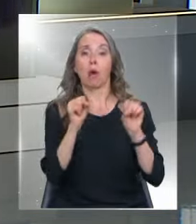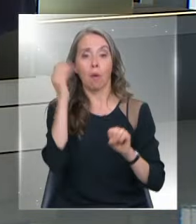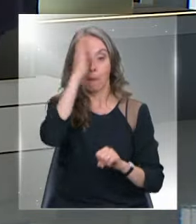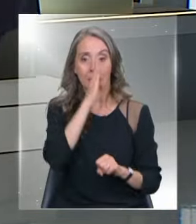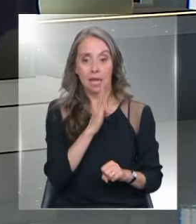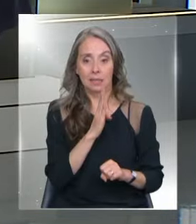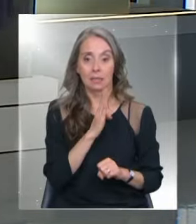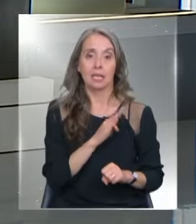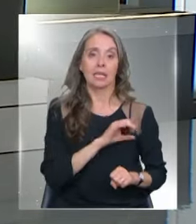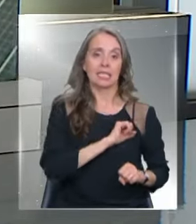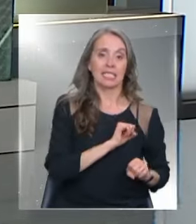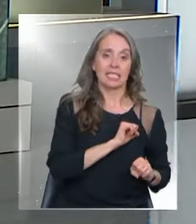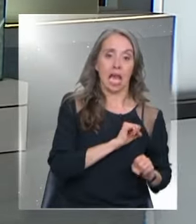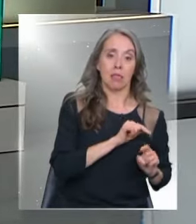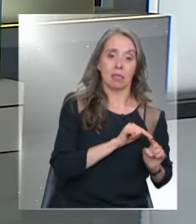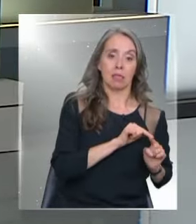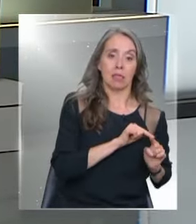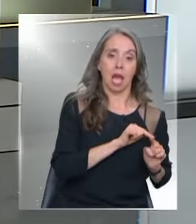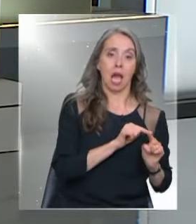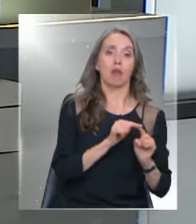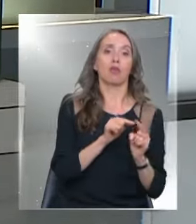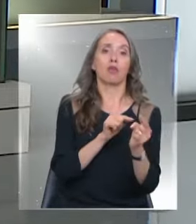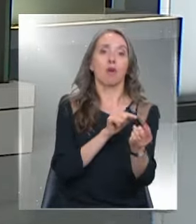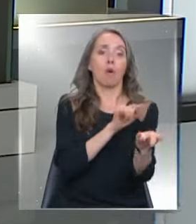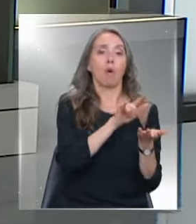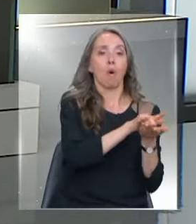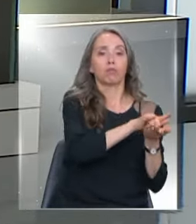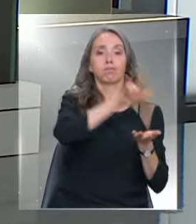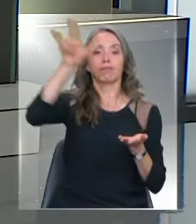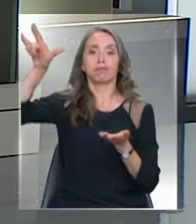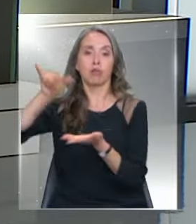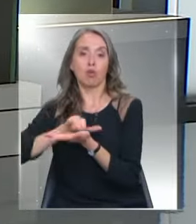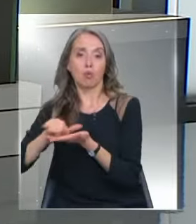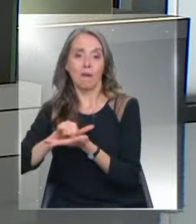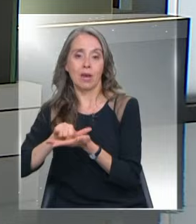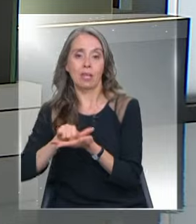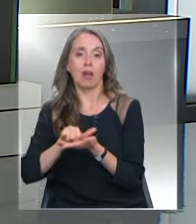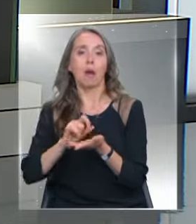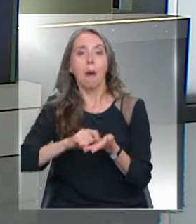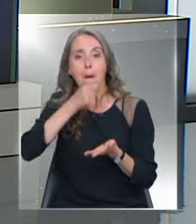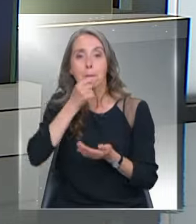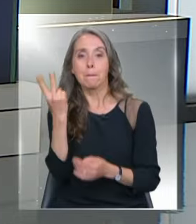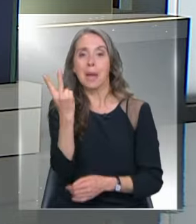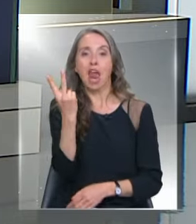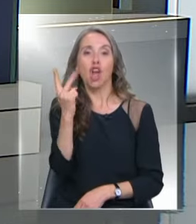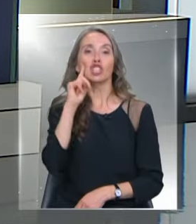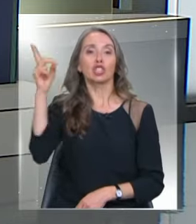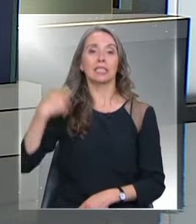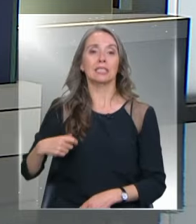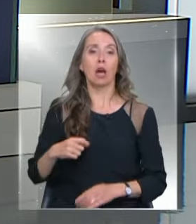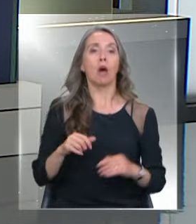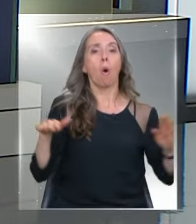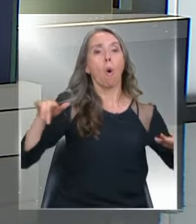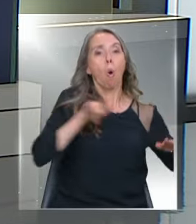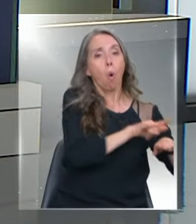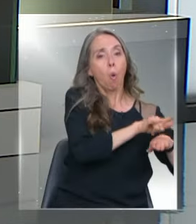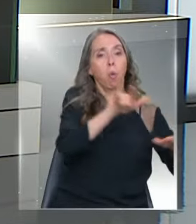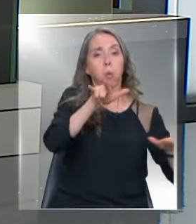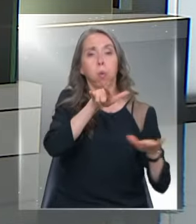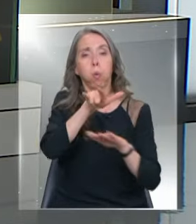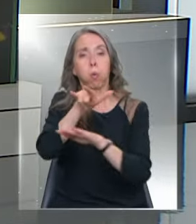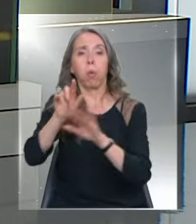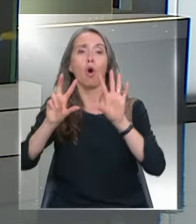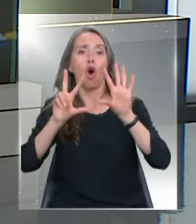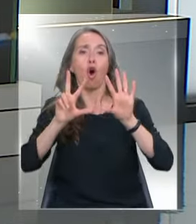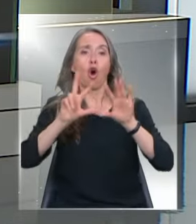Para viajar de Santiago hoy día en avión a Nueva York, por ejemplo, nuestras compañeras que están allá en Estados Unidos, se demoran entre